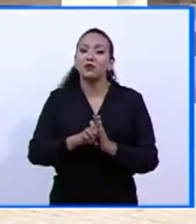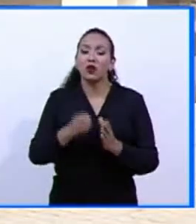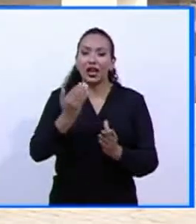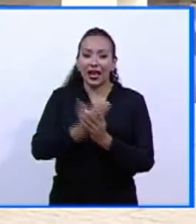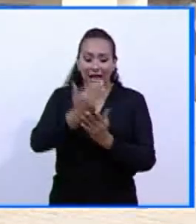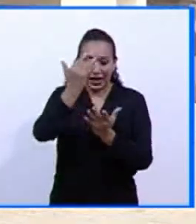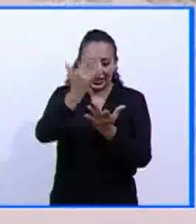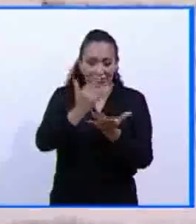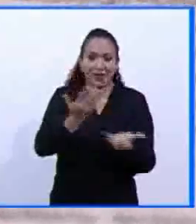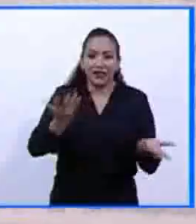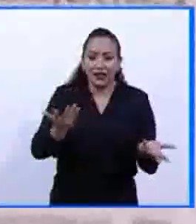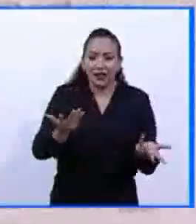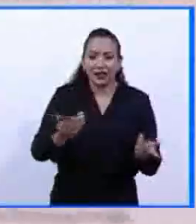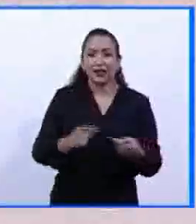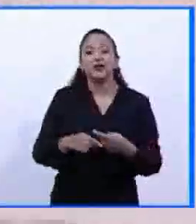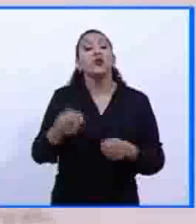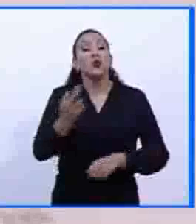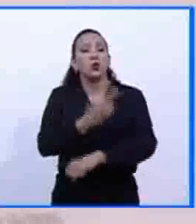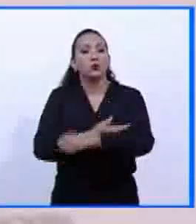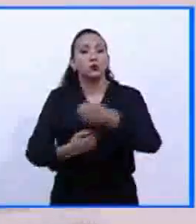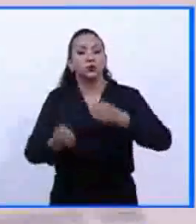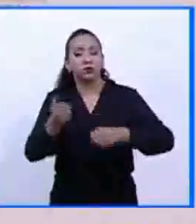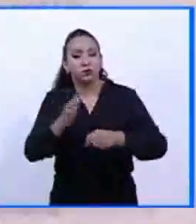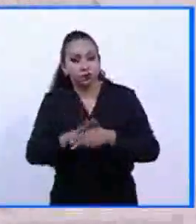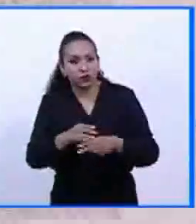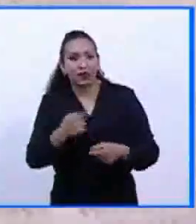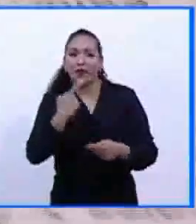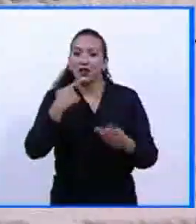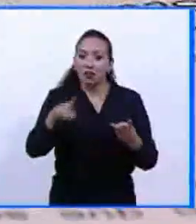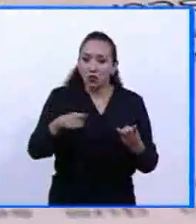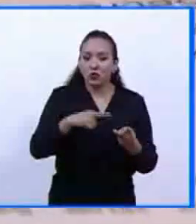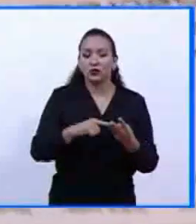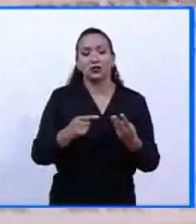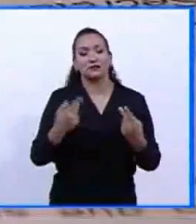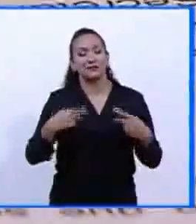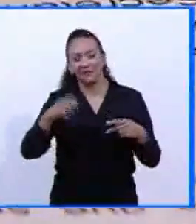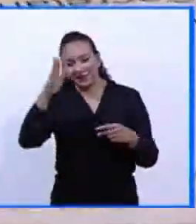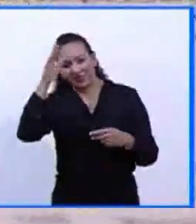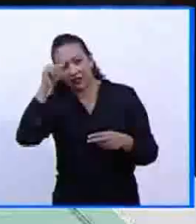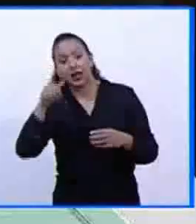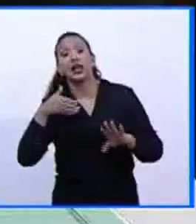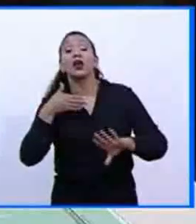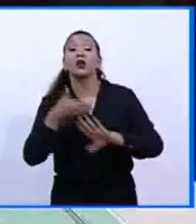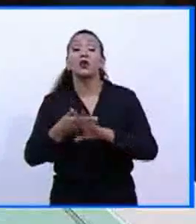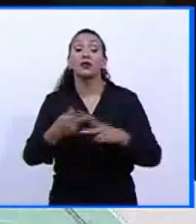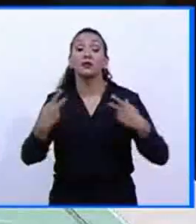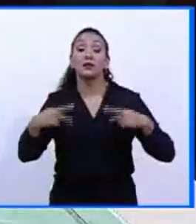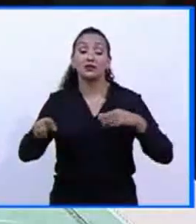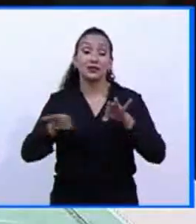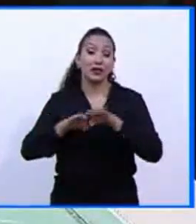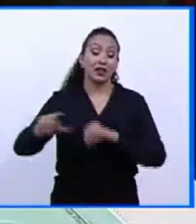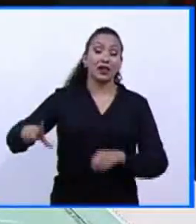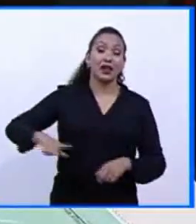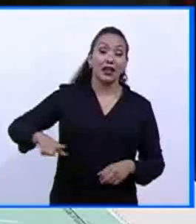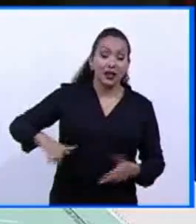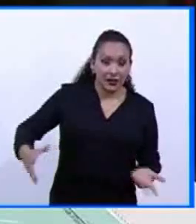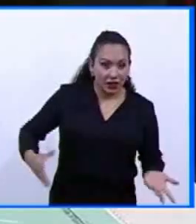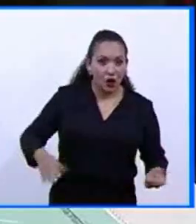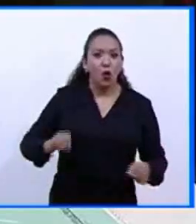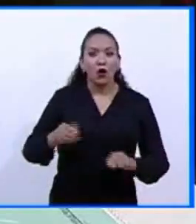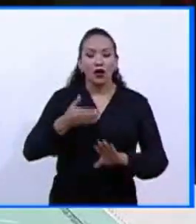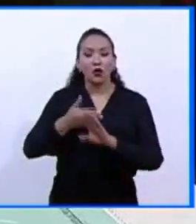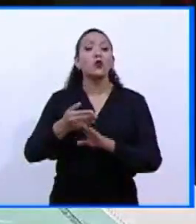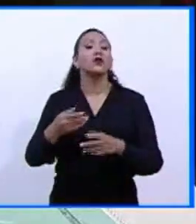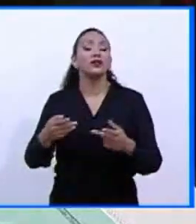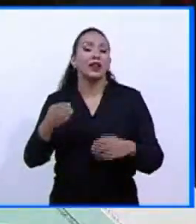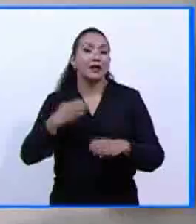o procedimientos administrativos, denuncias e inconformidades contra servidores públicos y particulares que manejan